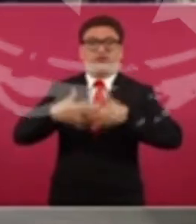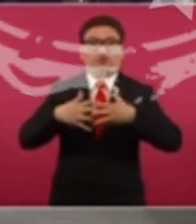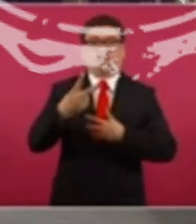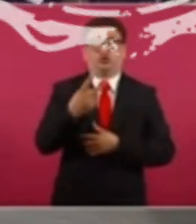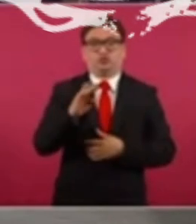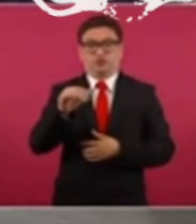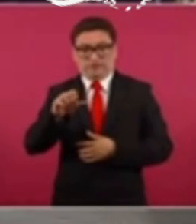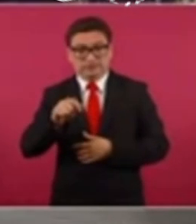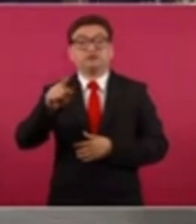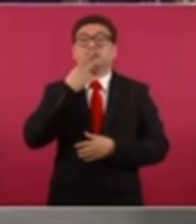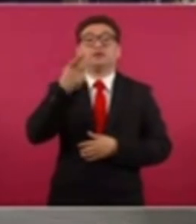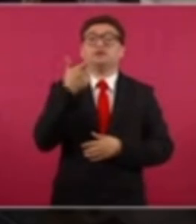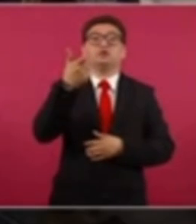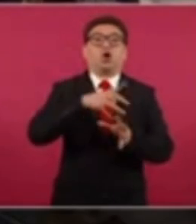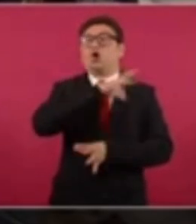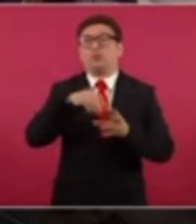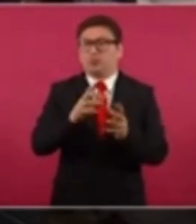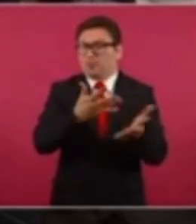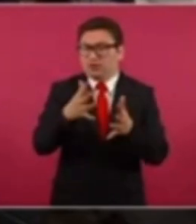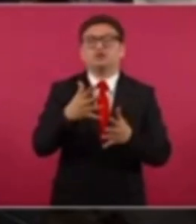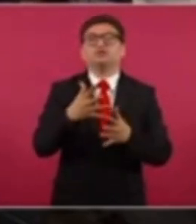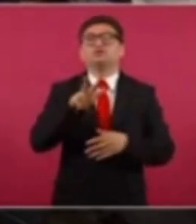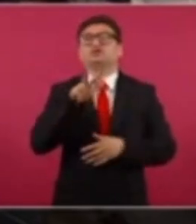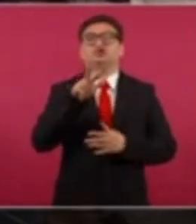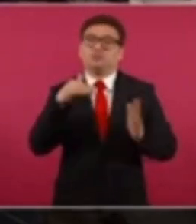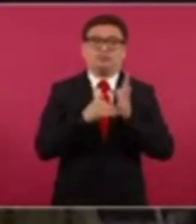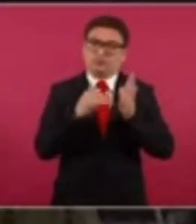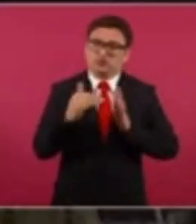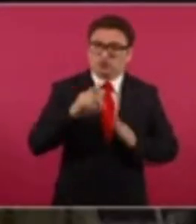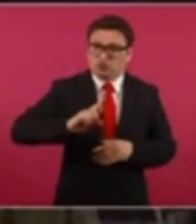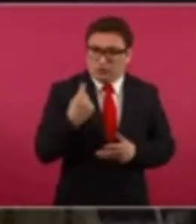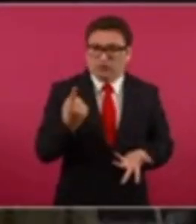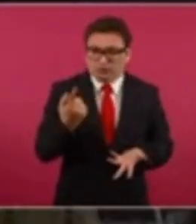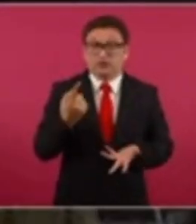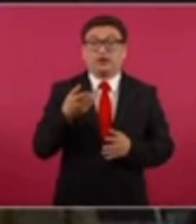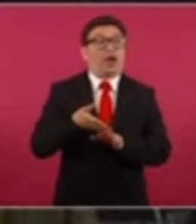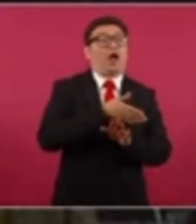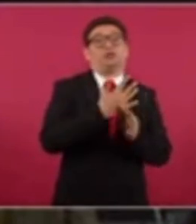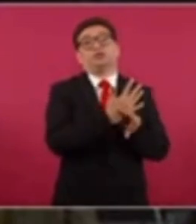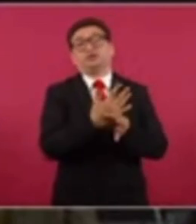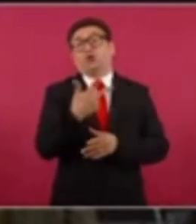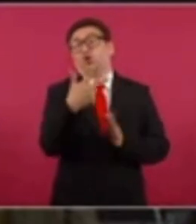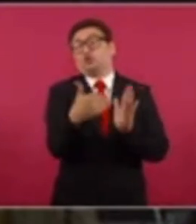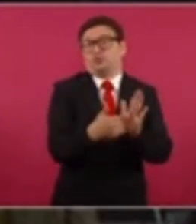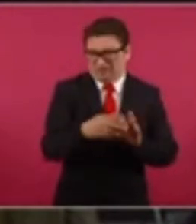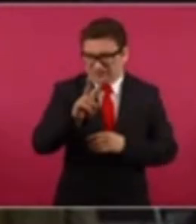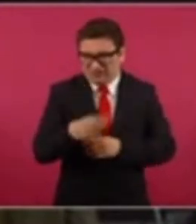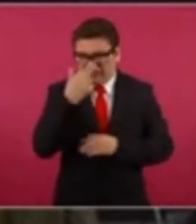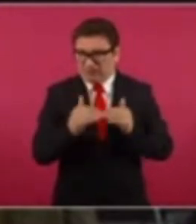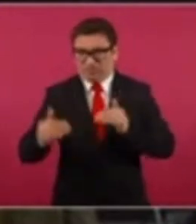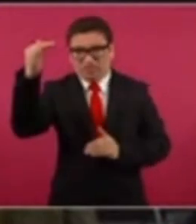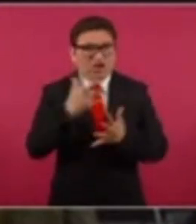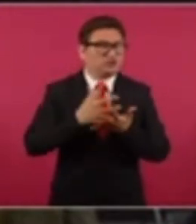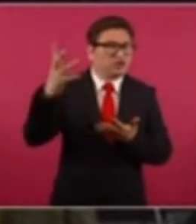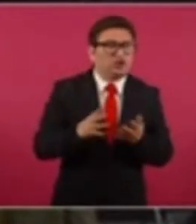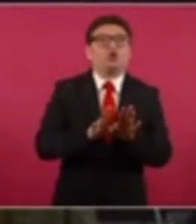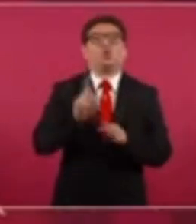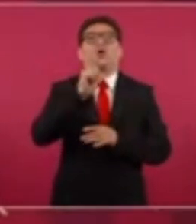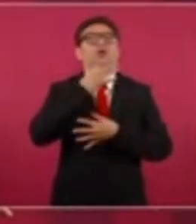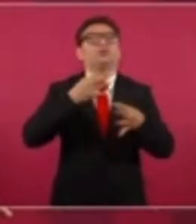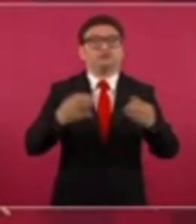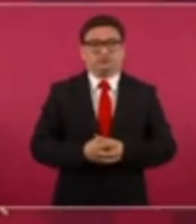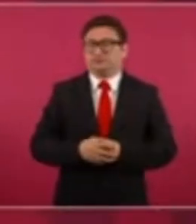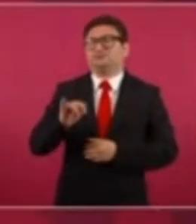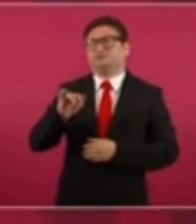Se ha difundido que el costo total podría ser superior a alrededor de los 18 mil millones de dólares cuando el costo inicial estaba en 8 mil. ¿Qué tan cierto es esto? ¿Está exagerado? ¿Cuándo se darán a conocer?